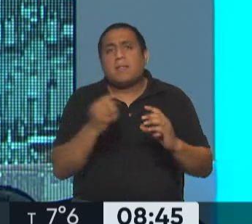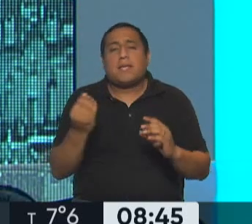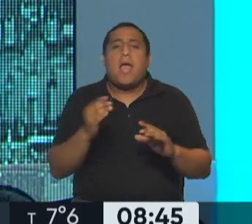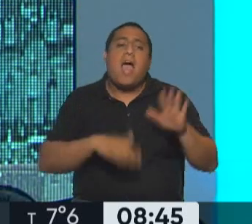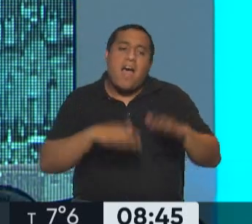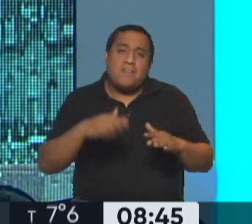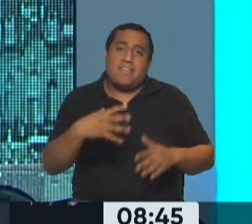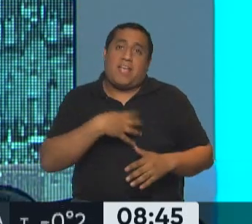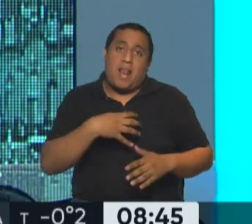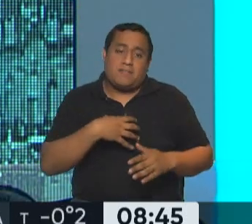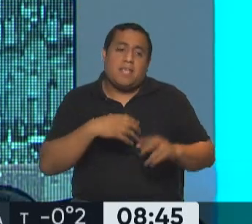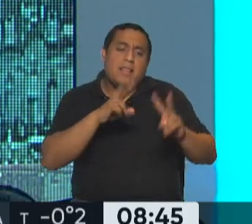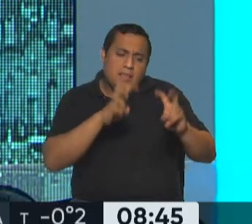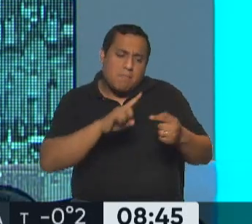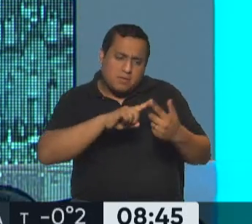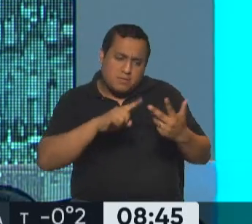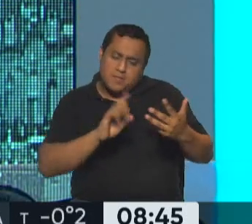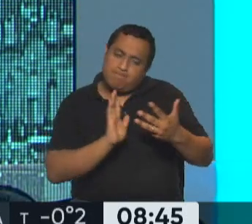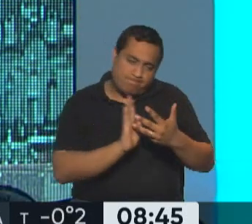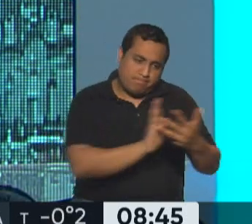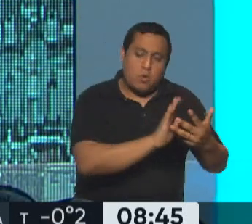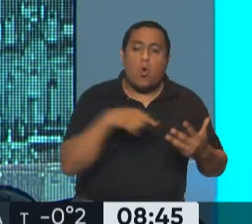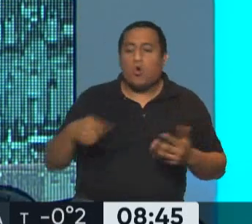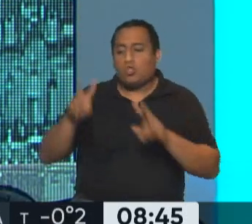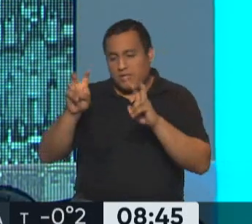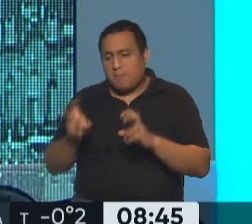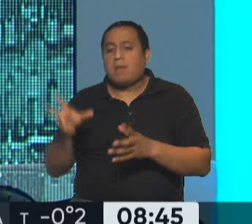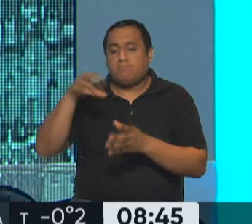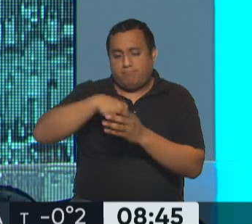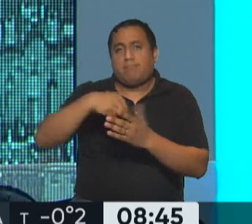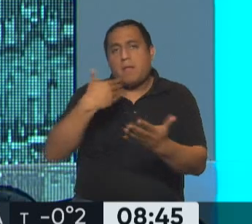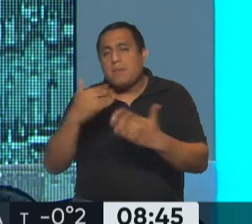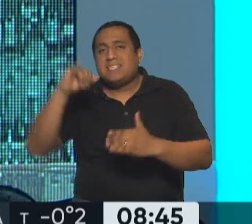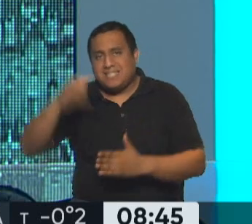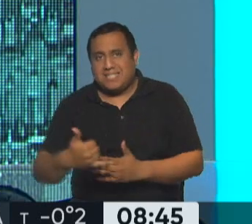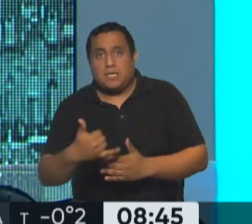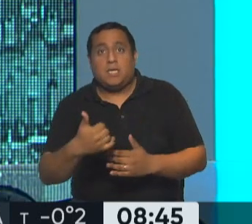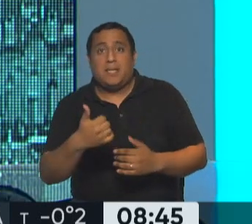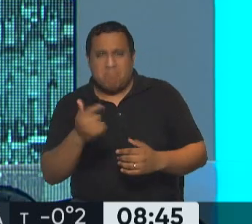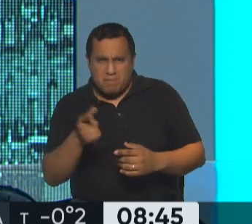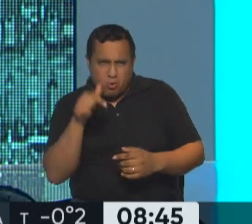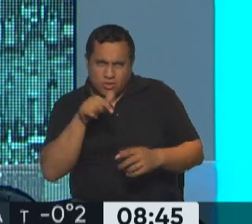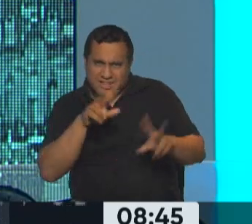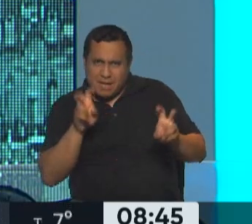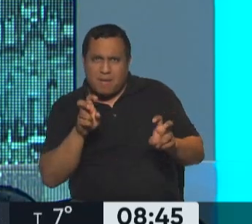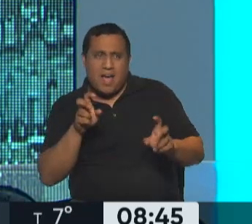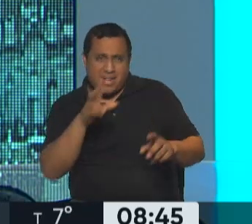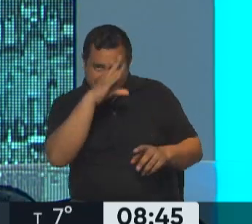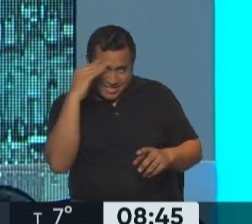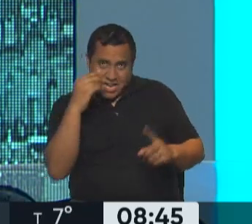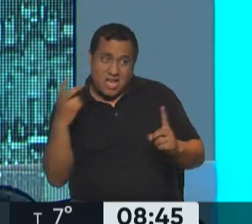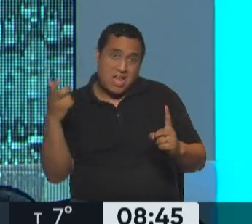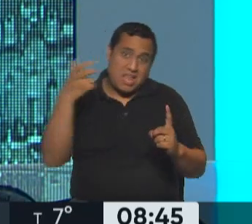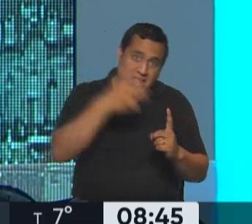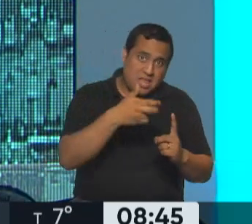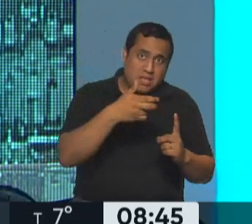del aula o hay temas que deben estar incorporados. Claramente, el hecho del intento de asesinato a la vicepresidenta tiene tal gravedad que